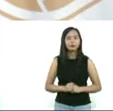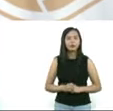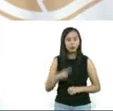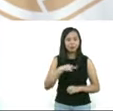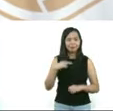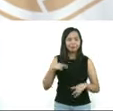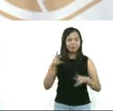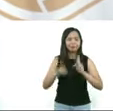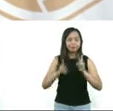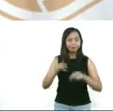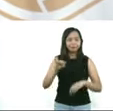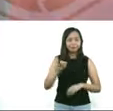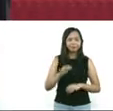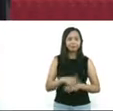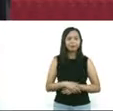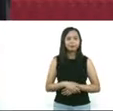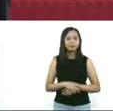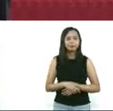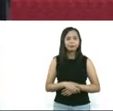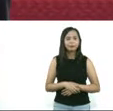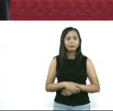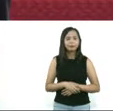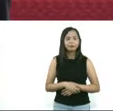Sí, vamos a hablar. Sí.